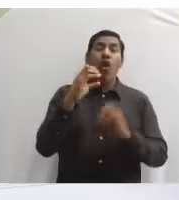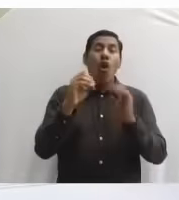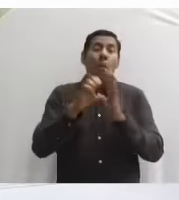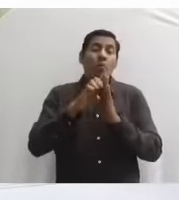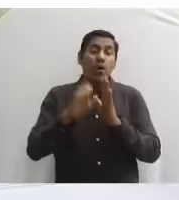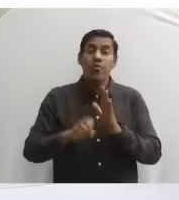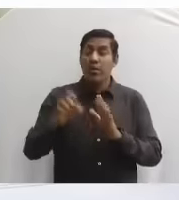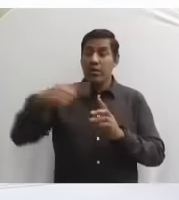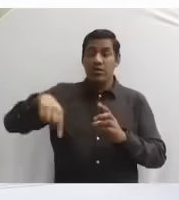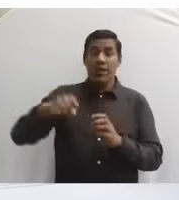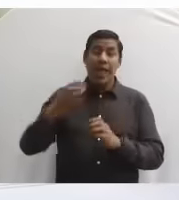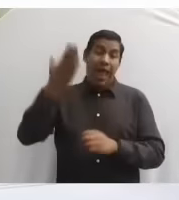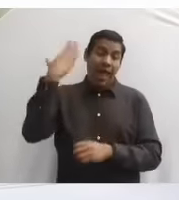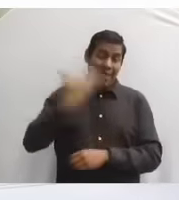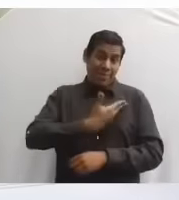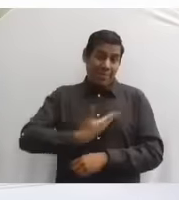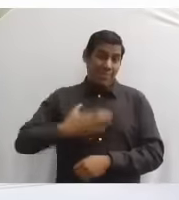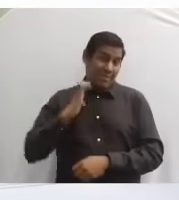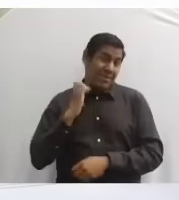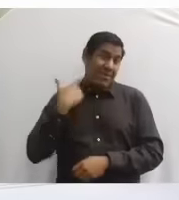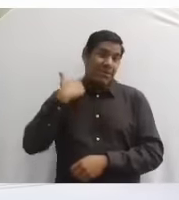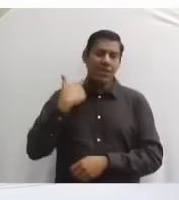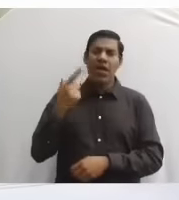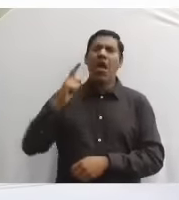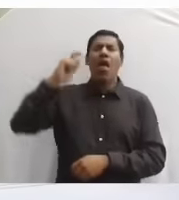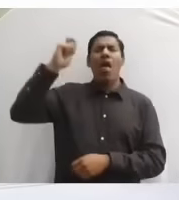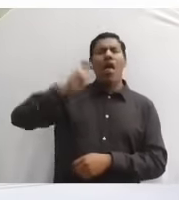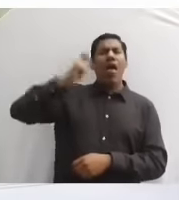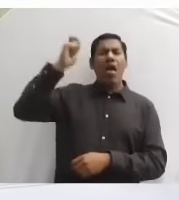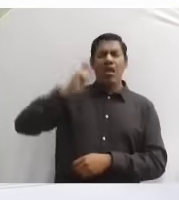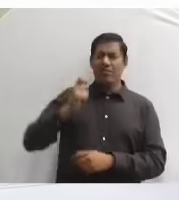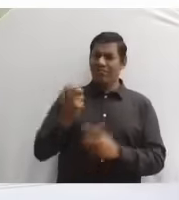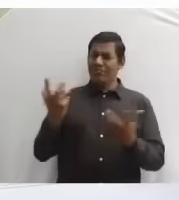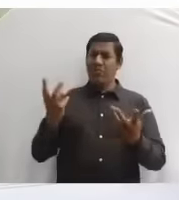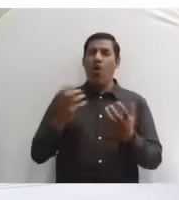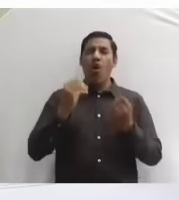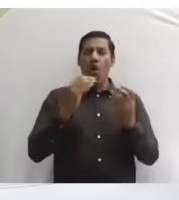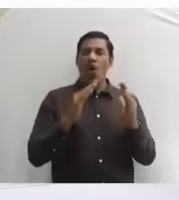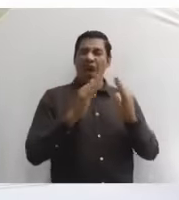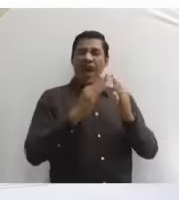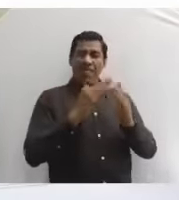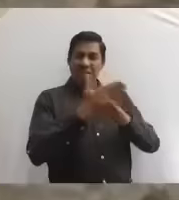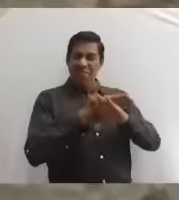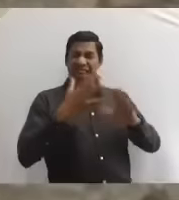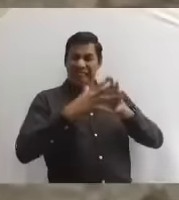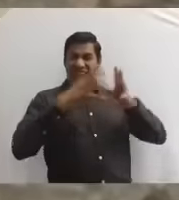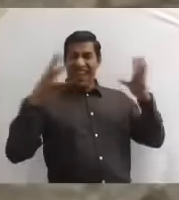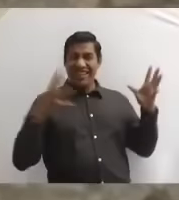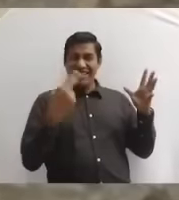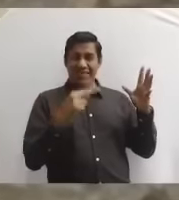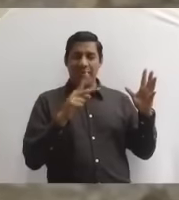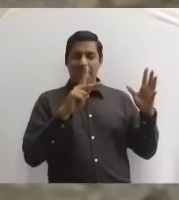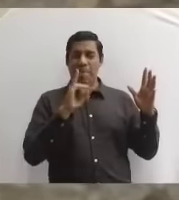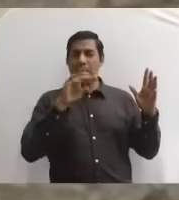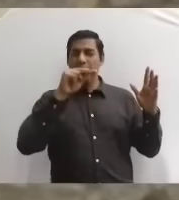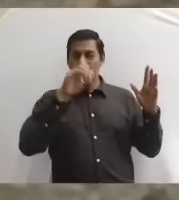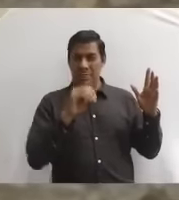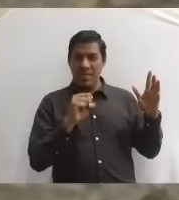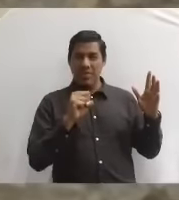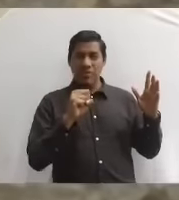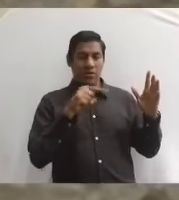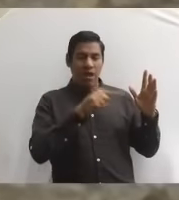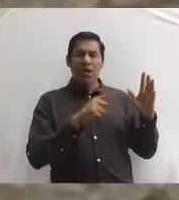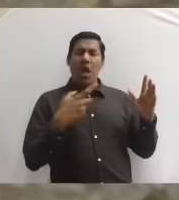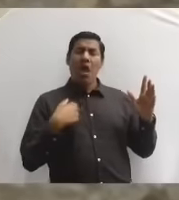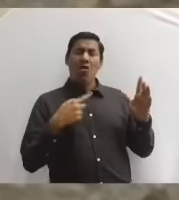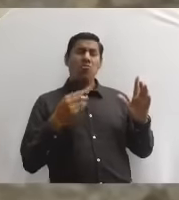pensiones expresidentes? ¿O regresar a vivir a Los Pinos como algunos añoran? No.